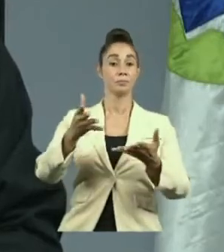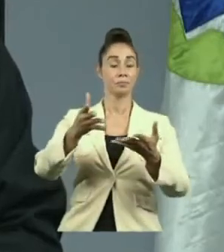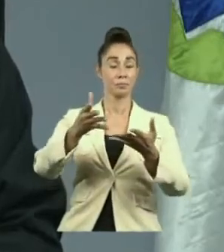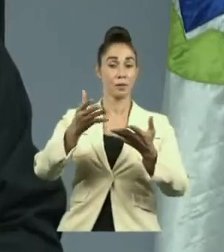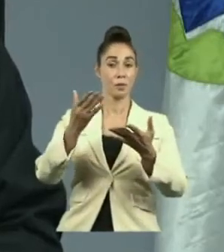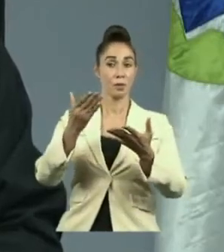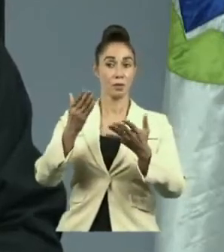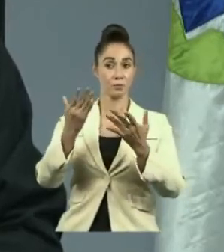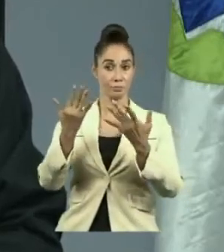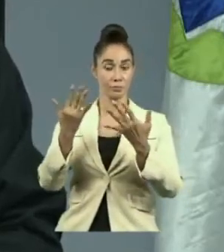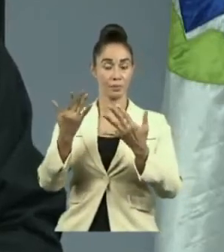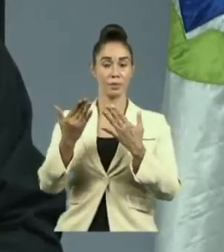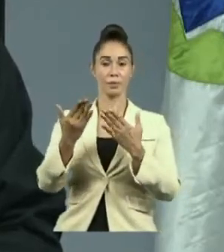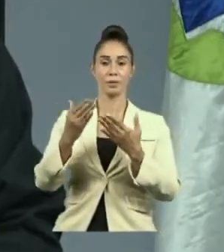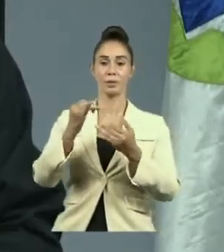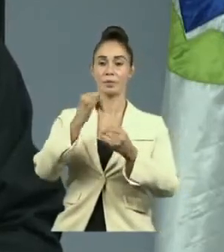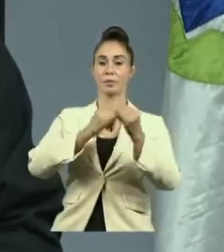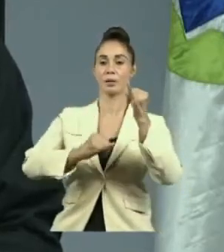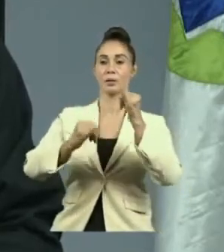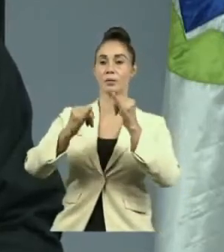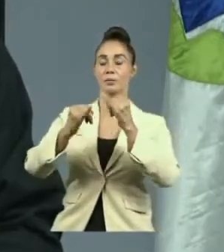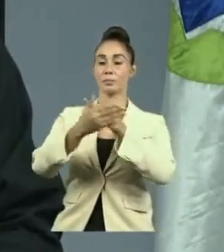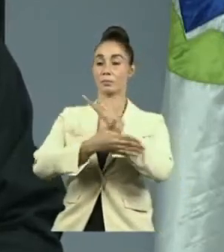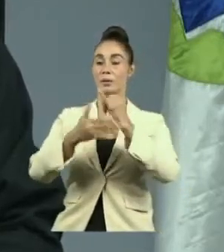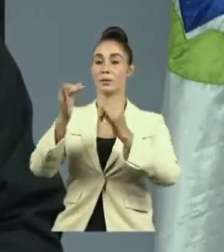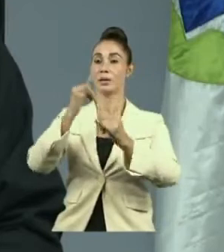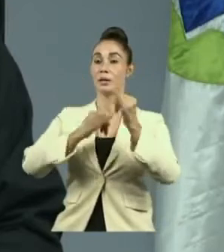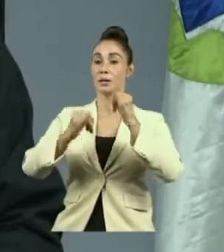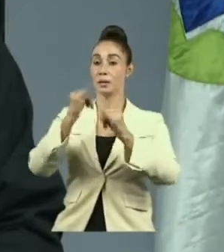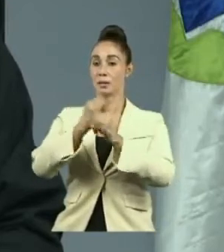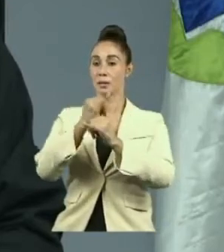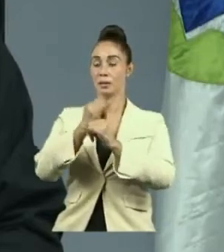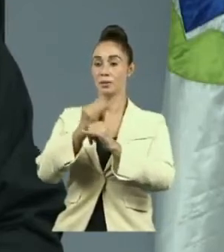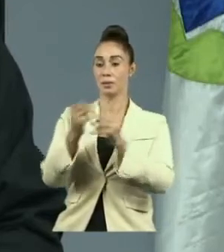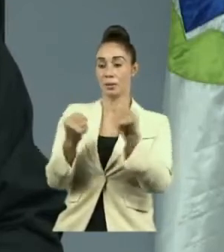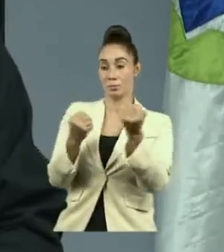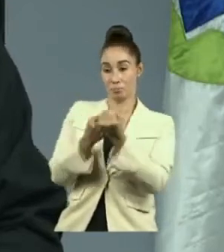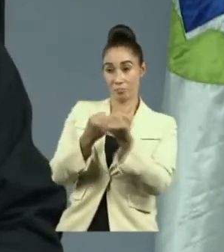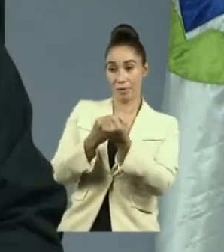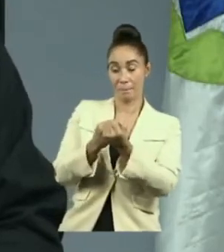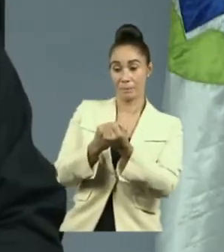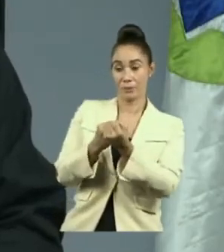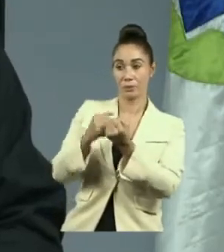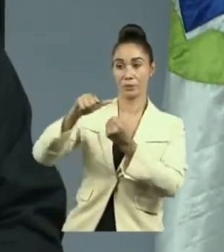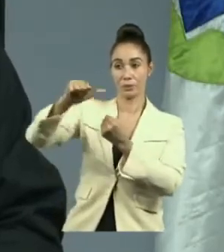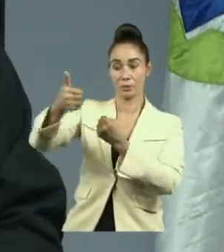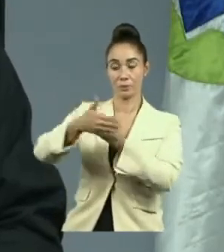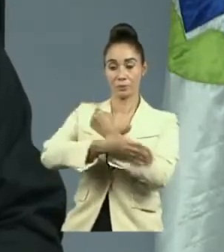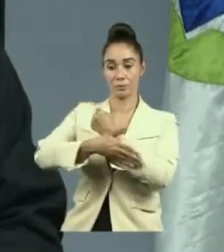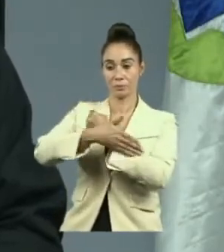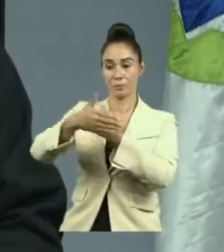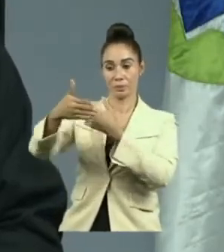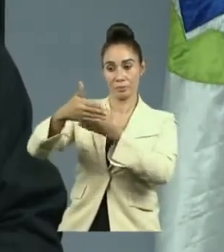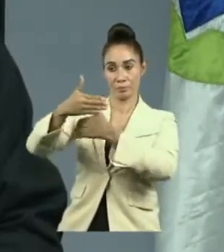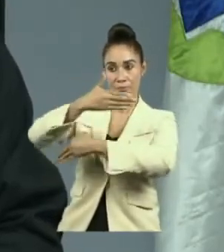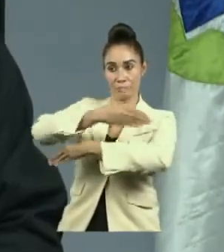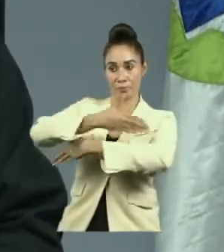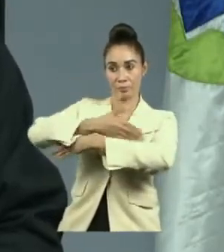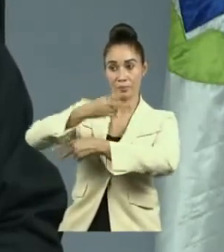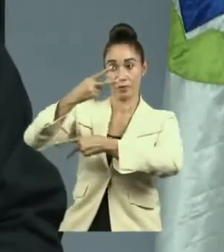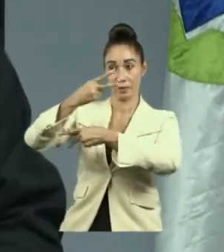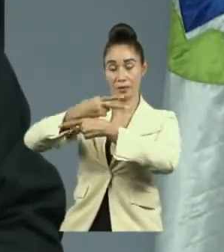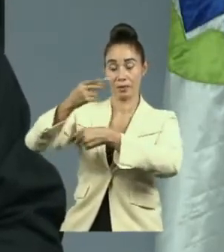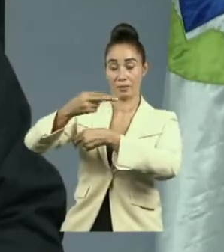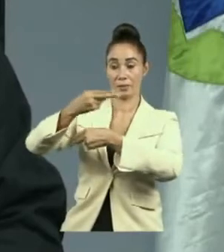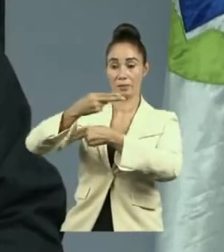intervenir con fines de dar apoyo a haití en este momento difícil de su de su